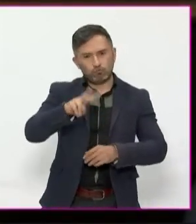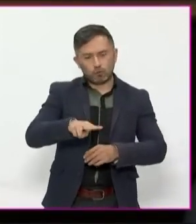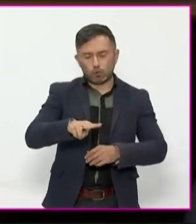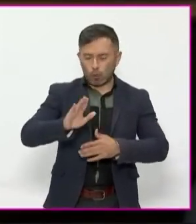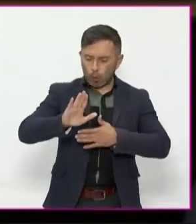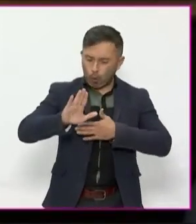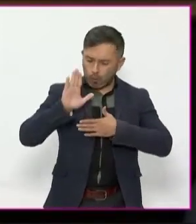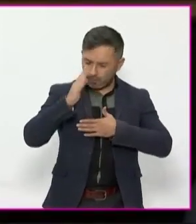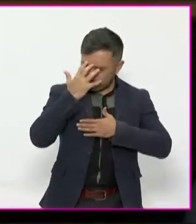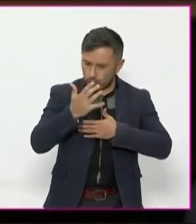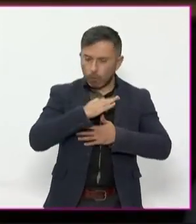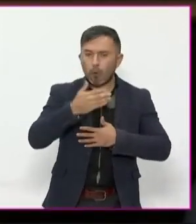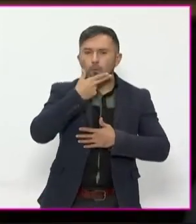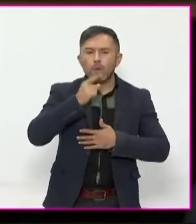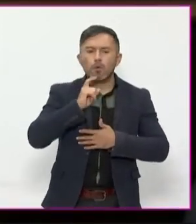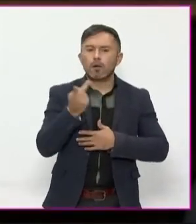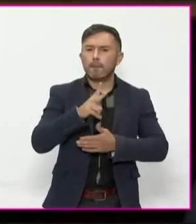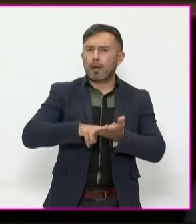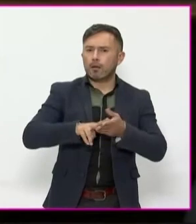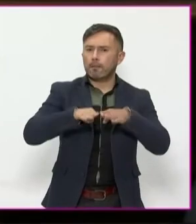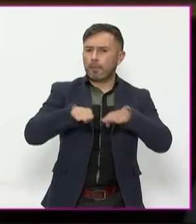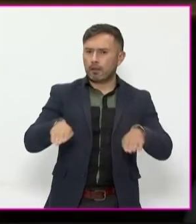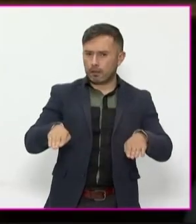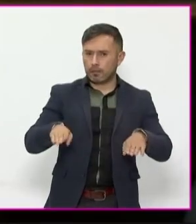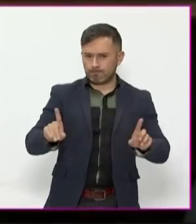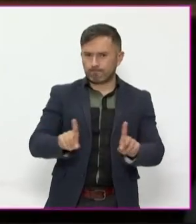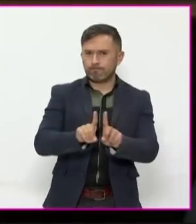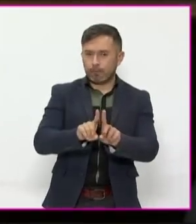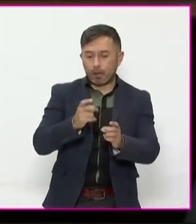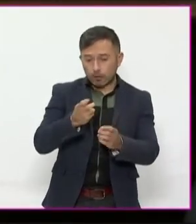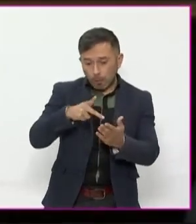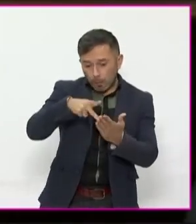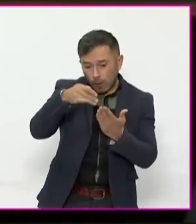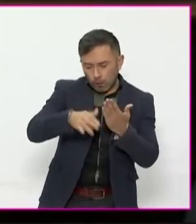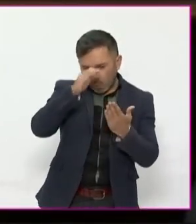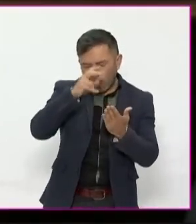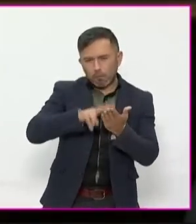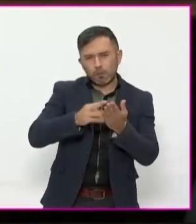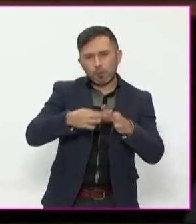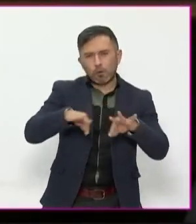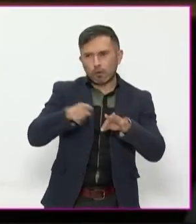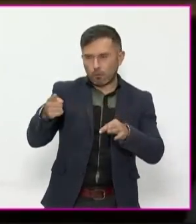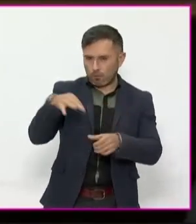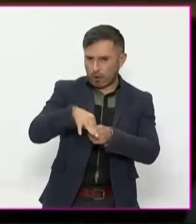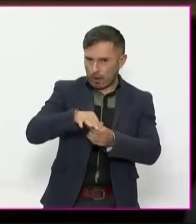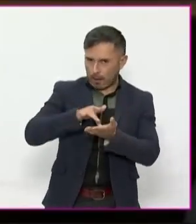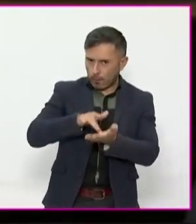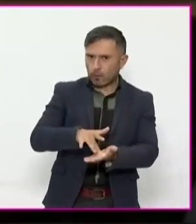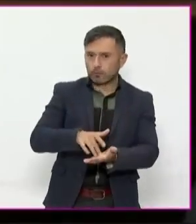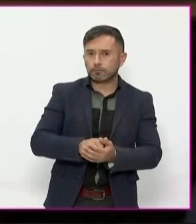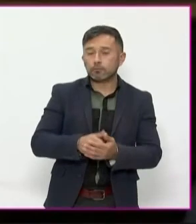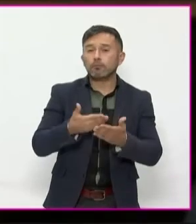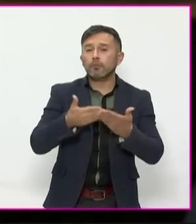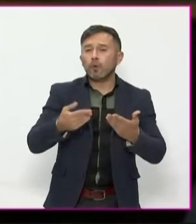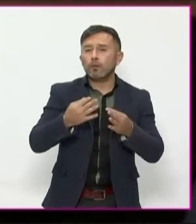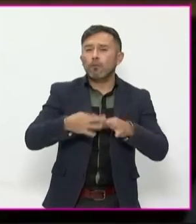paridad, reconociendo la trascendencia de este proyecto y apoyarlo. Considero que es momento de observar y